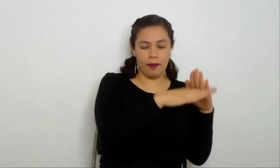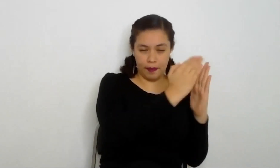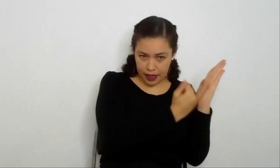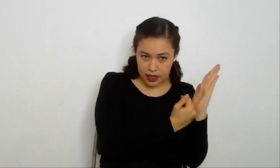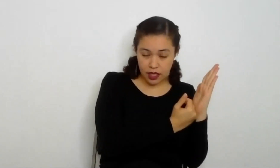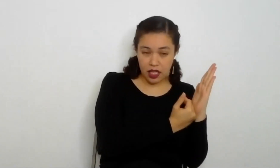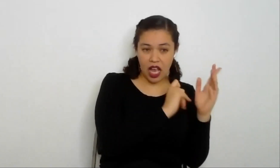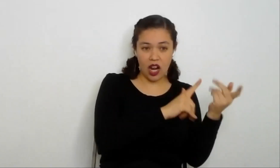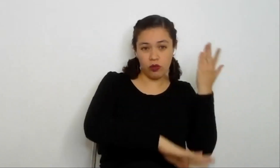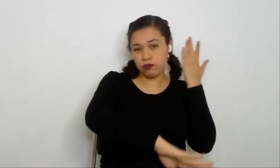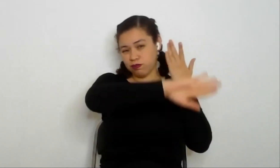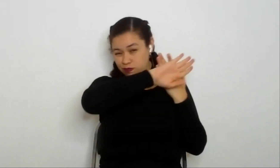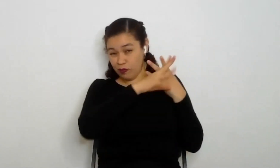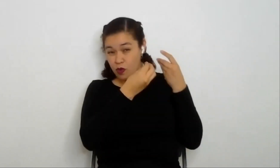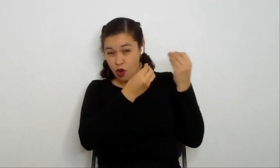impacto nocivo.